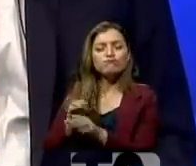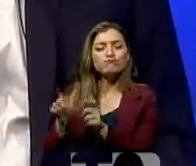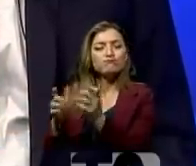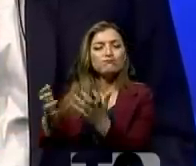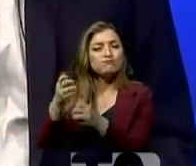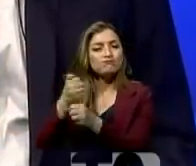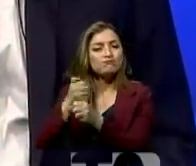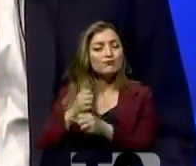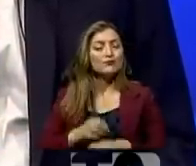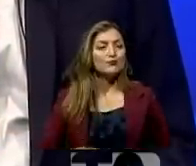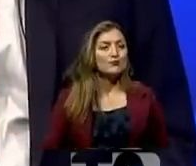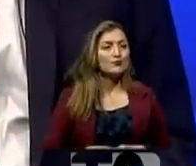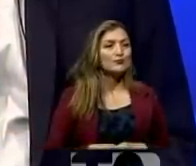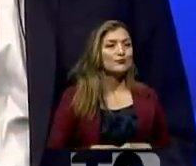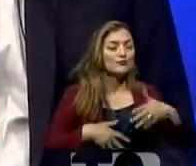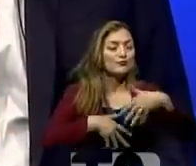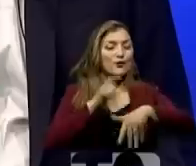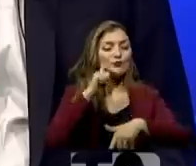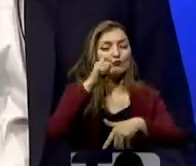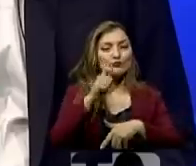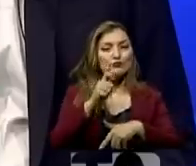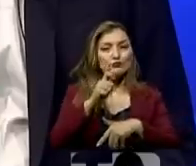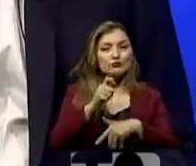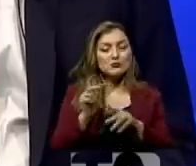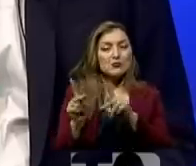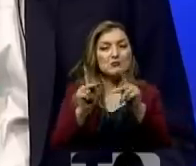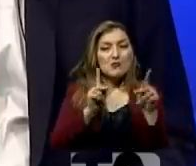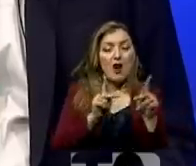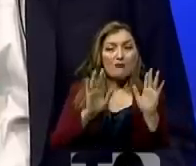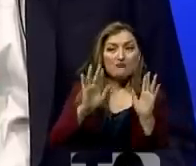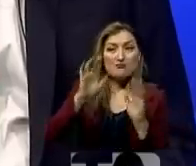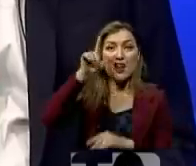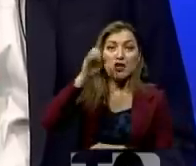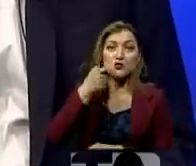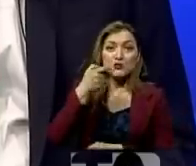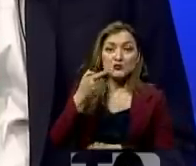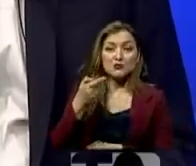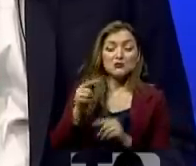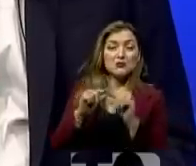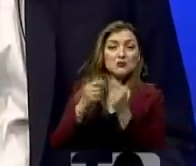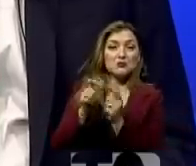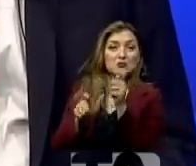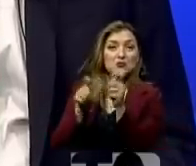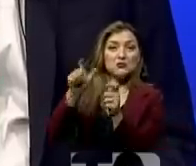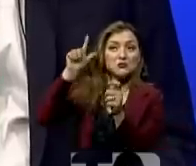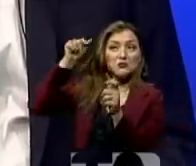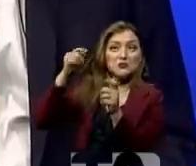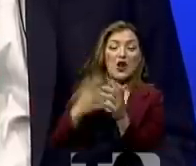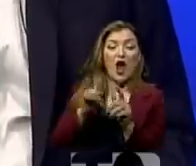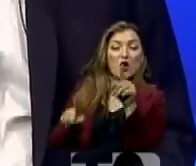pudieran enmarcarse dentro de ese plan desestabilizador del que ha venido hablando el presidente guillermo lasso en contra de su gobierno